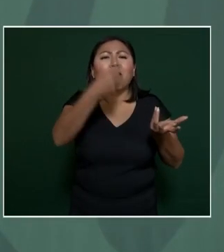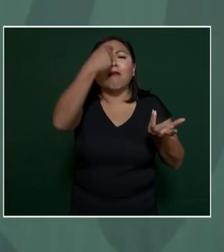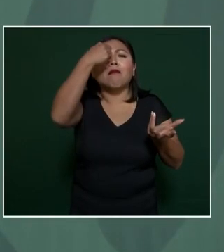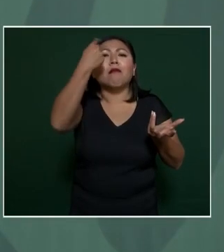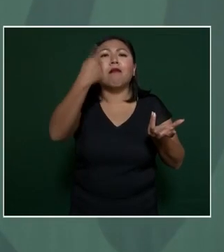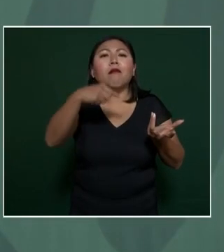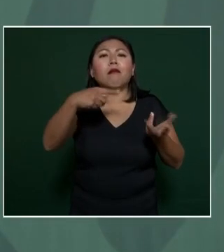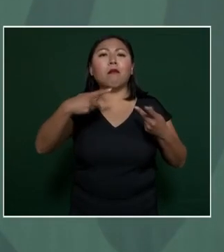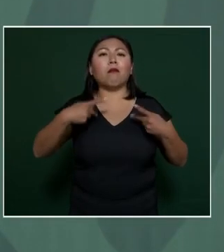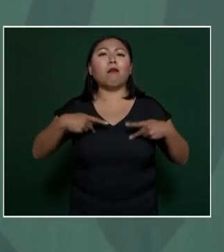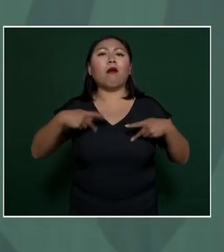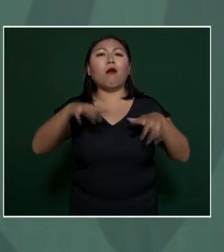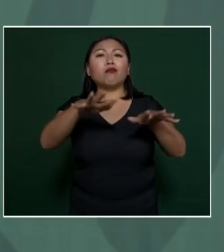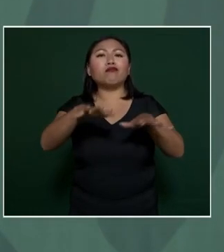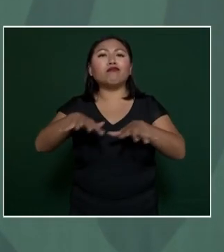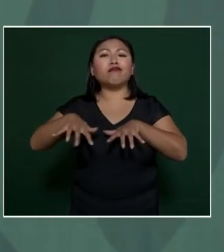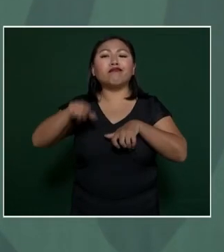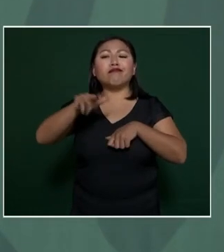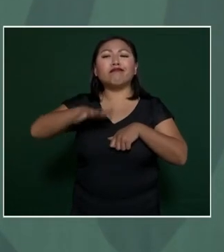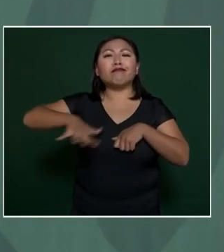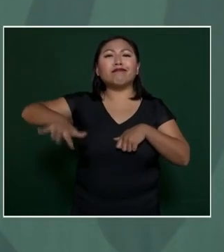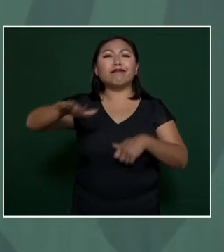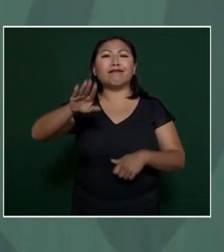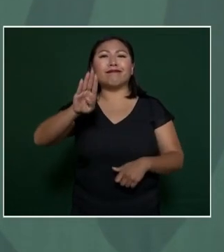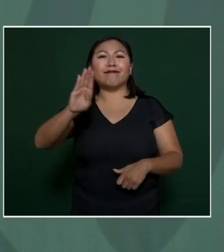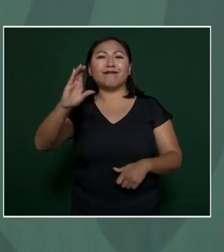pueblo de baja